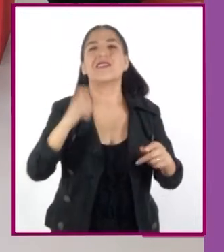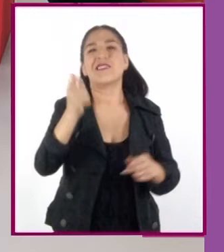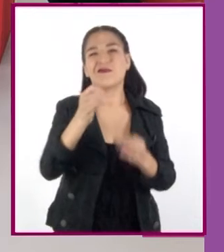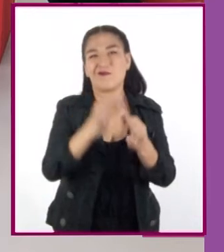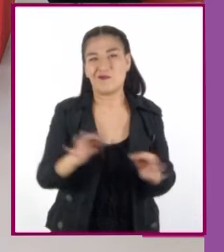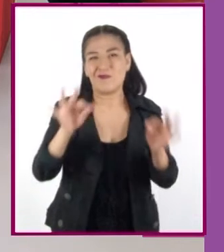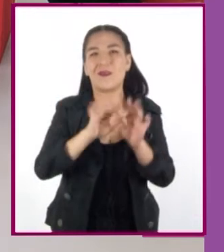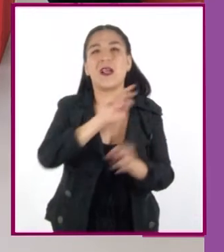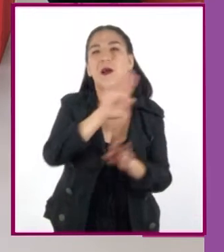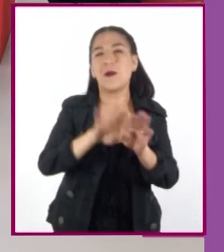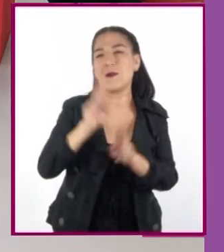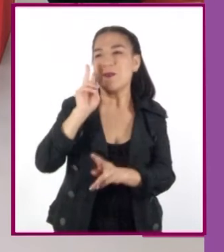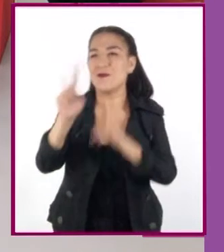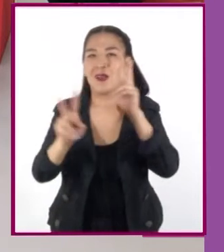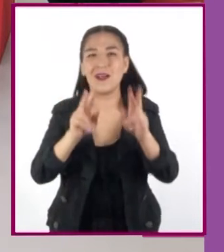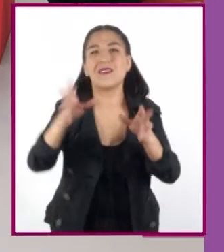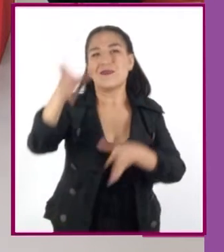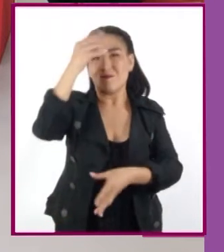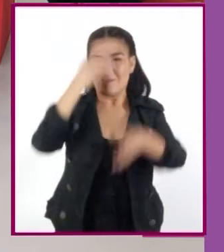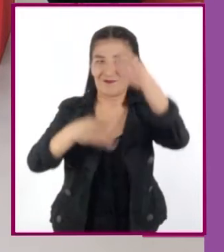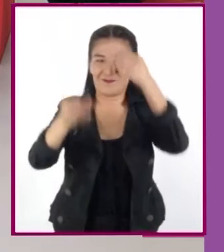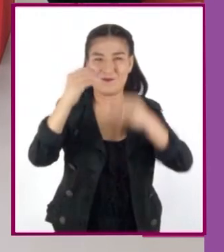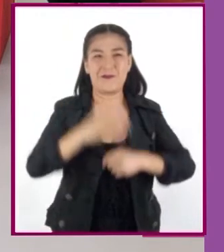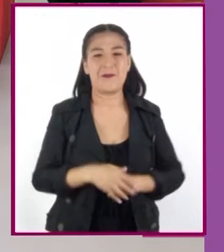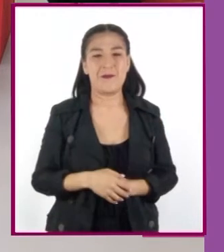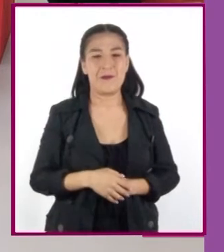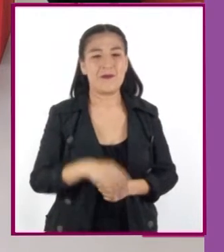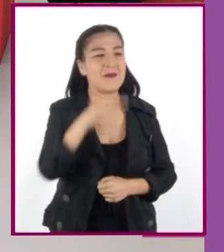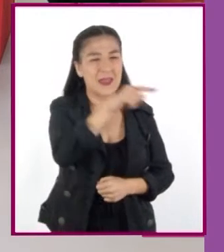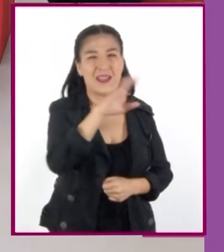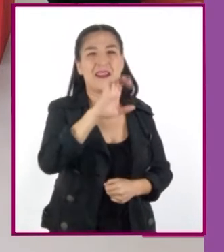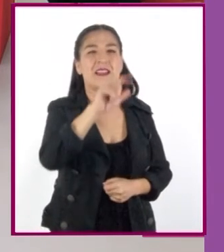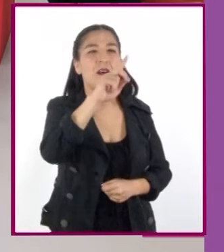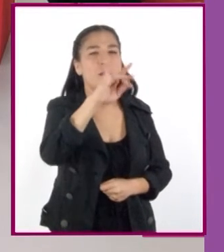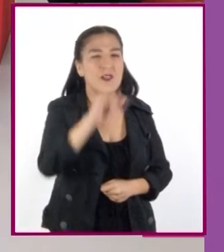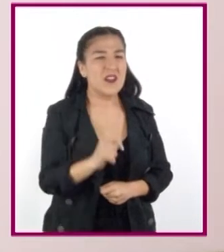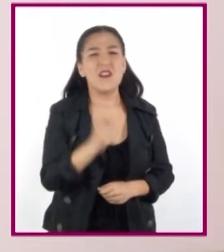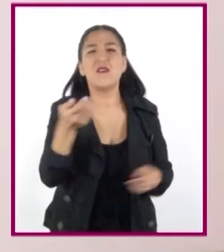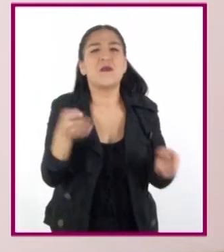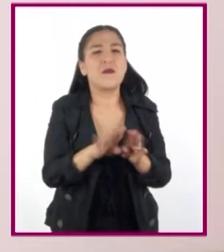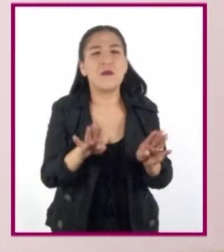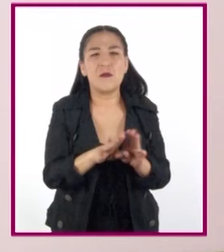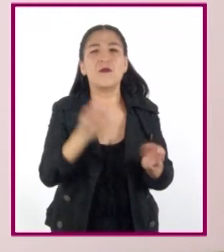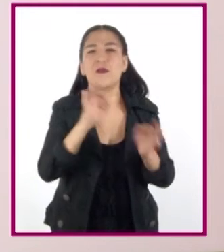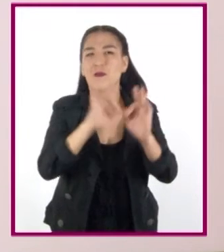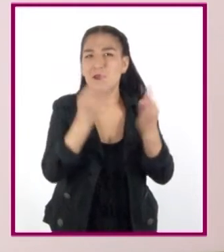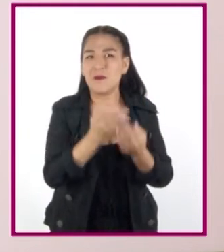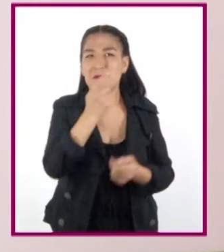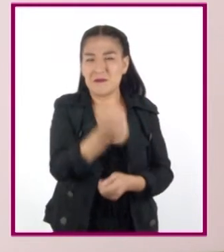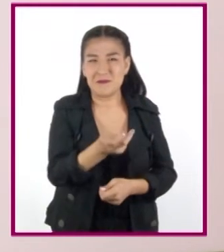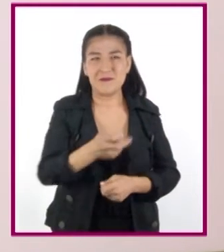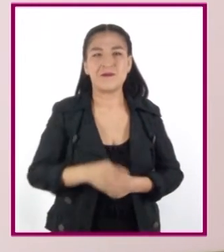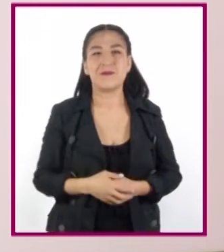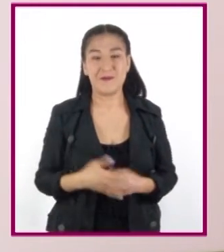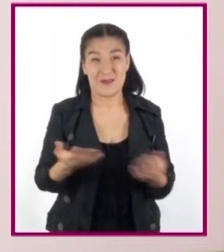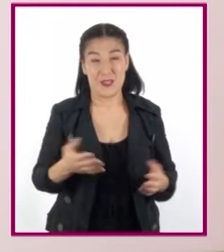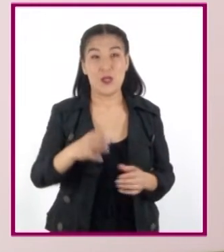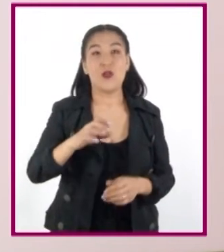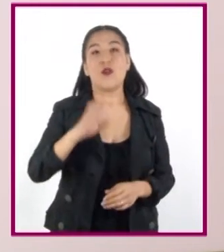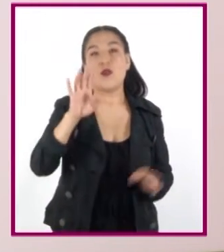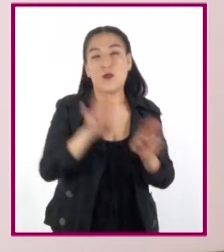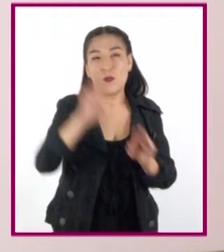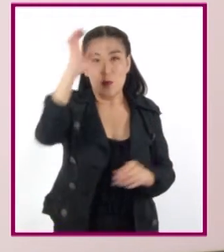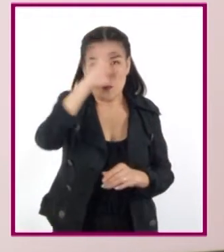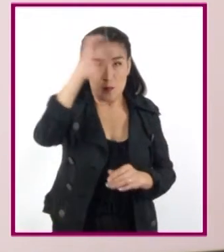nosotros. Claudia, ¿de qué forma sucede esto? La cultura tiene normas y